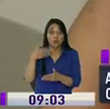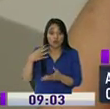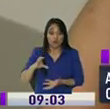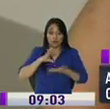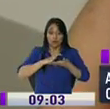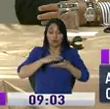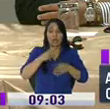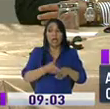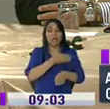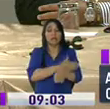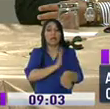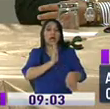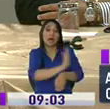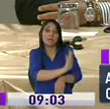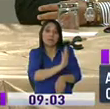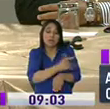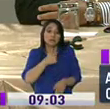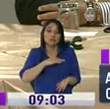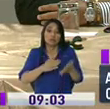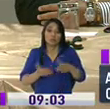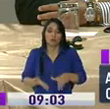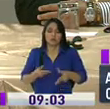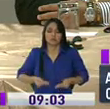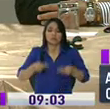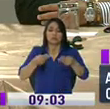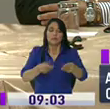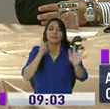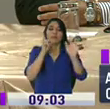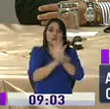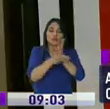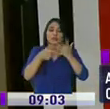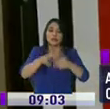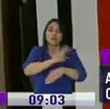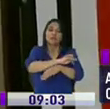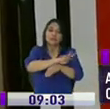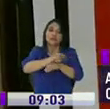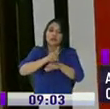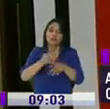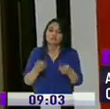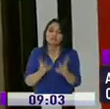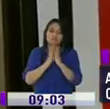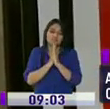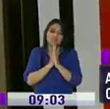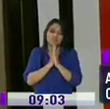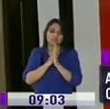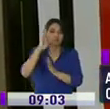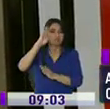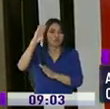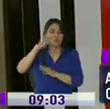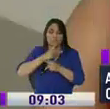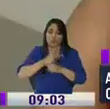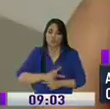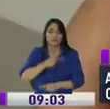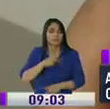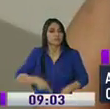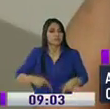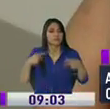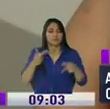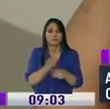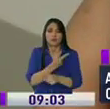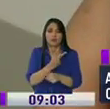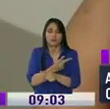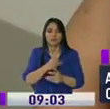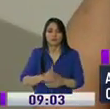muerte. Aseguró que presentará la respectiva denuncia a la fiscalía y solicitará resguardo, pues teme por su vida. Yo sí quiero